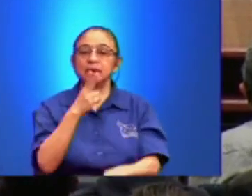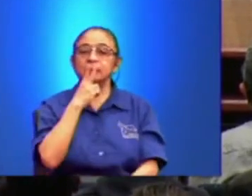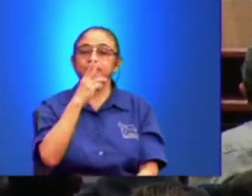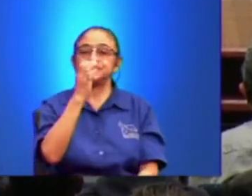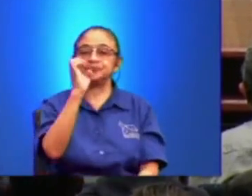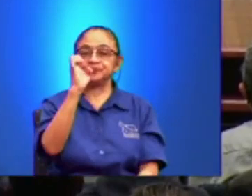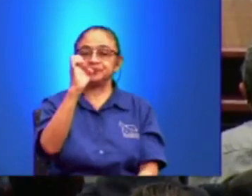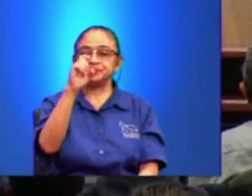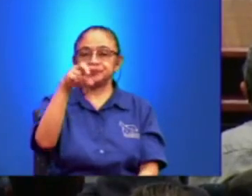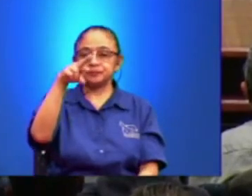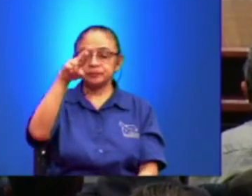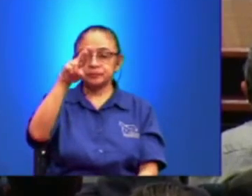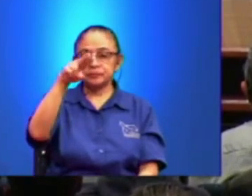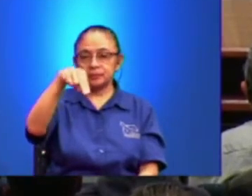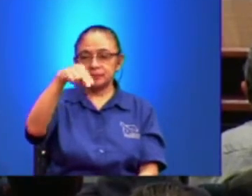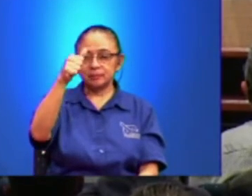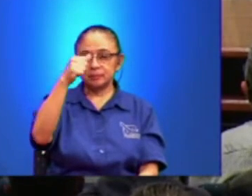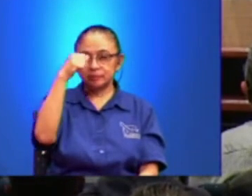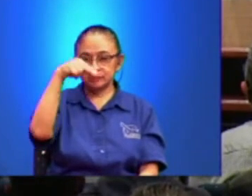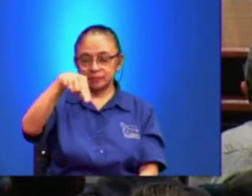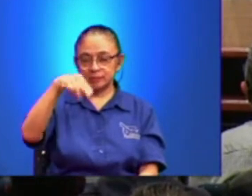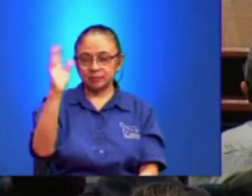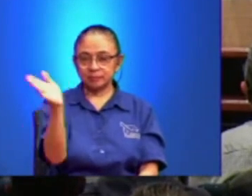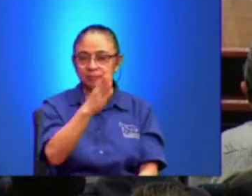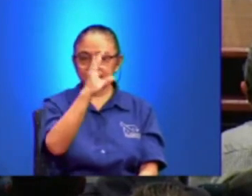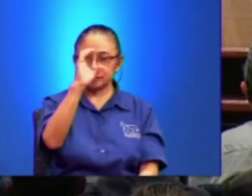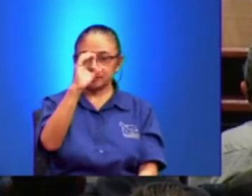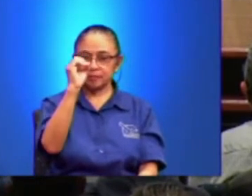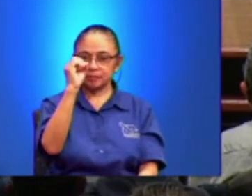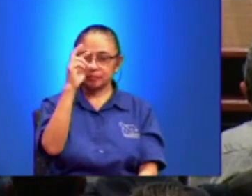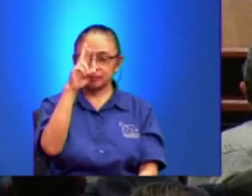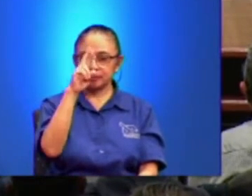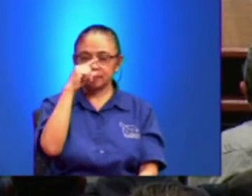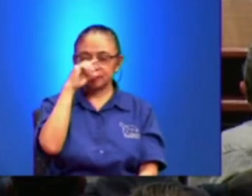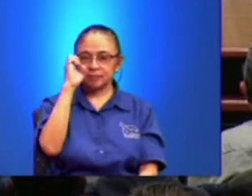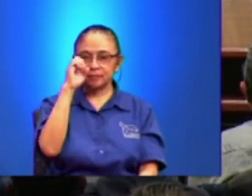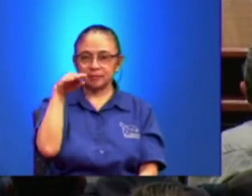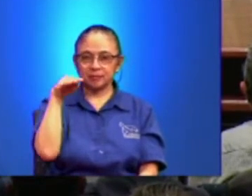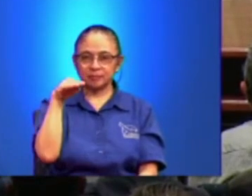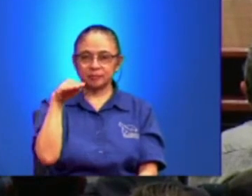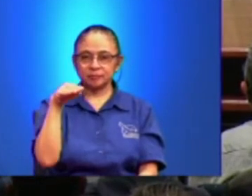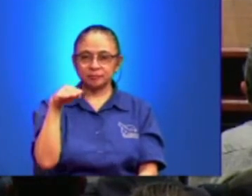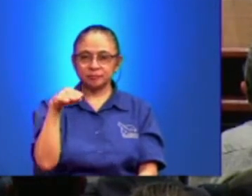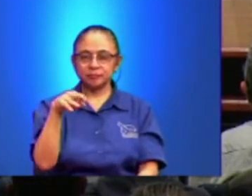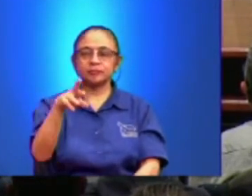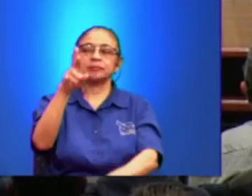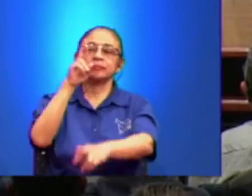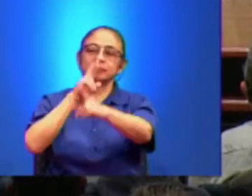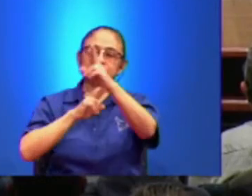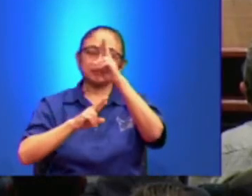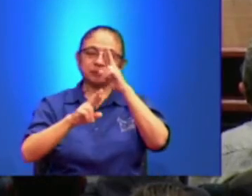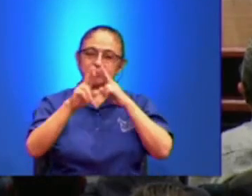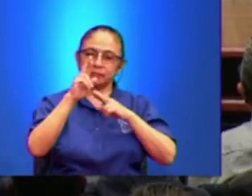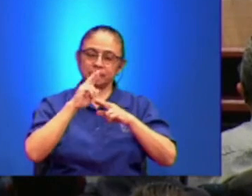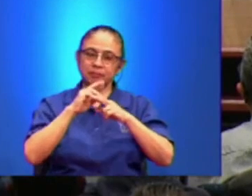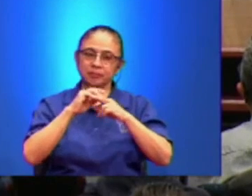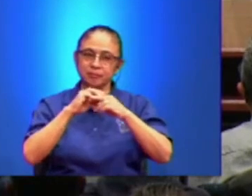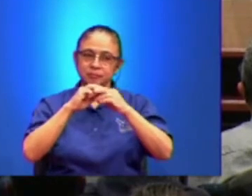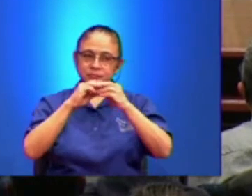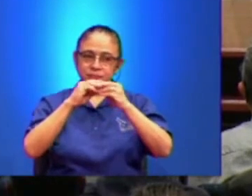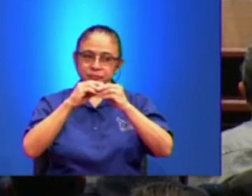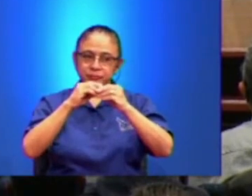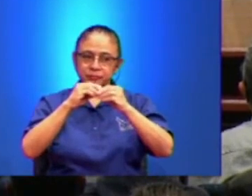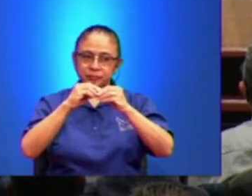voy a quemar mis naves regreso mato sus bueyes de si son los